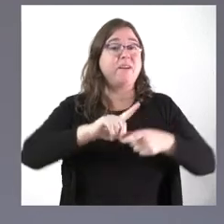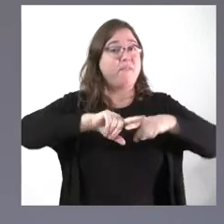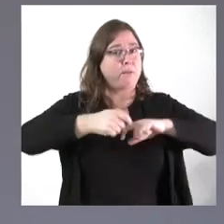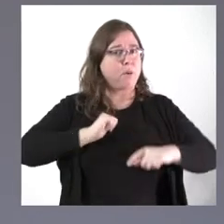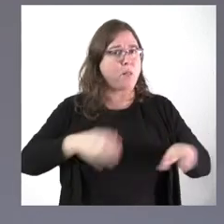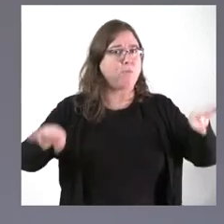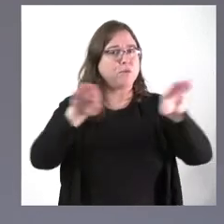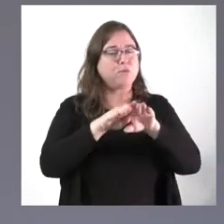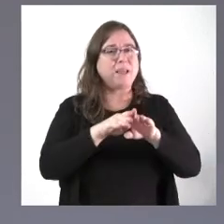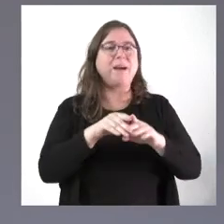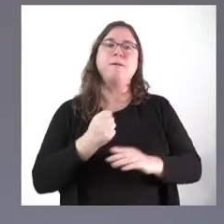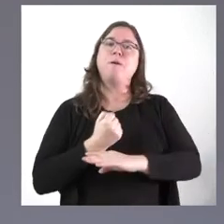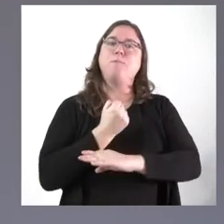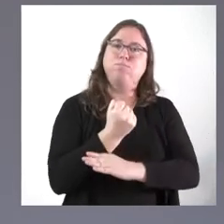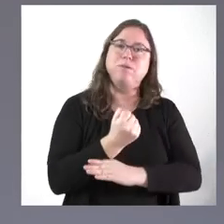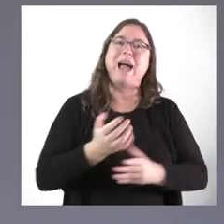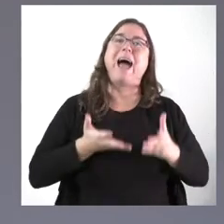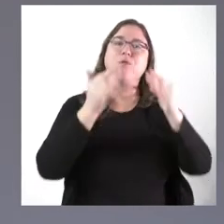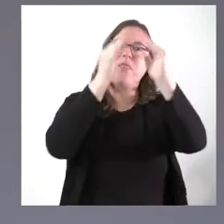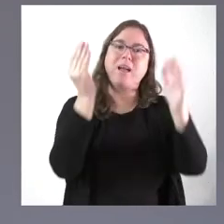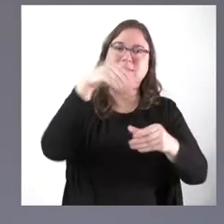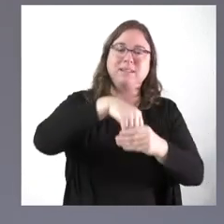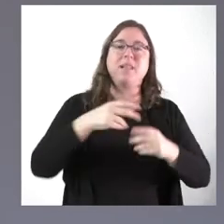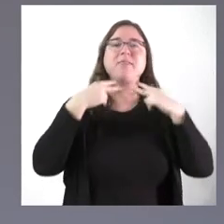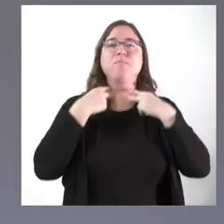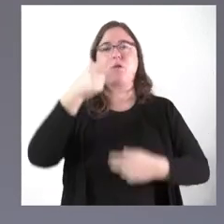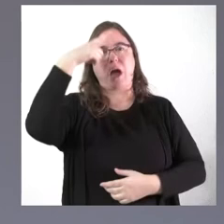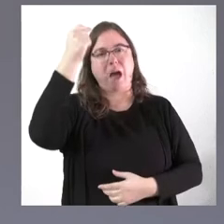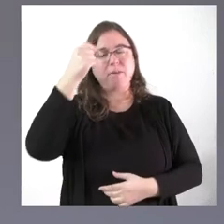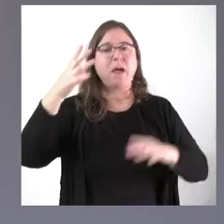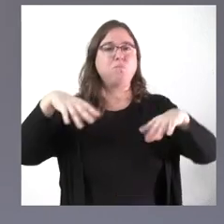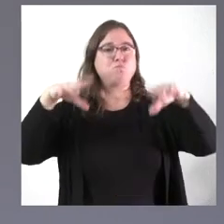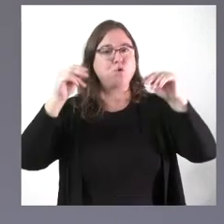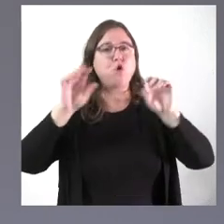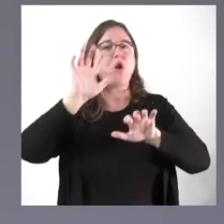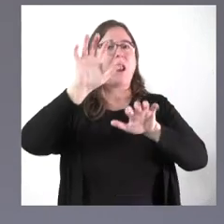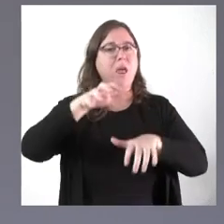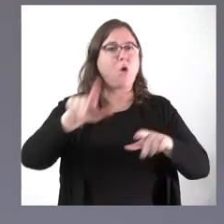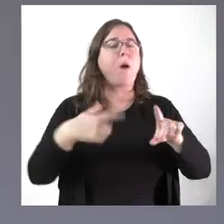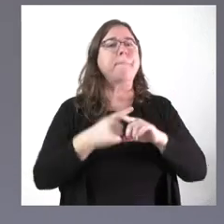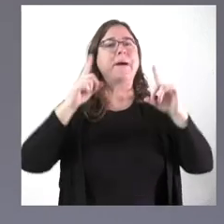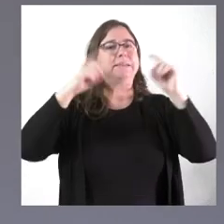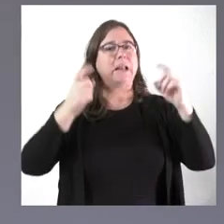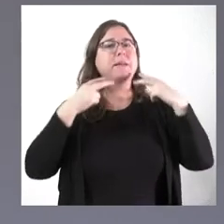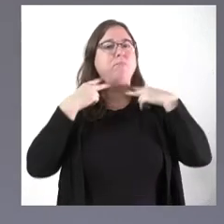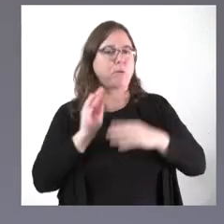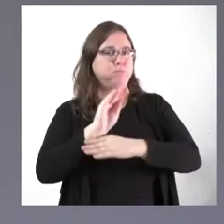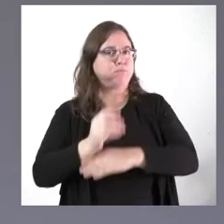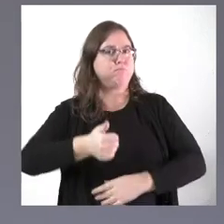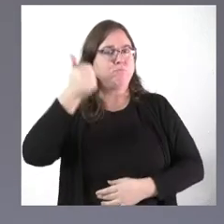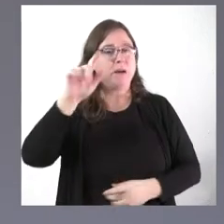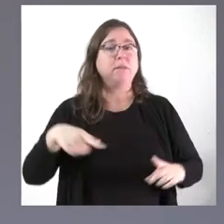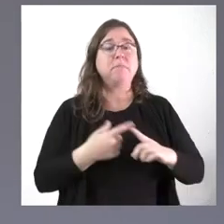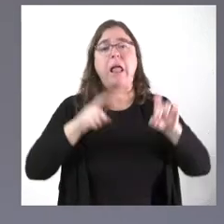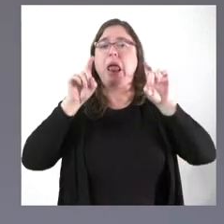reforzamiento de las ayudas a domicilio para las diputaciones de Ávila la diputación de Burgos la de León y la de Salamanca y bueno en